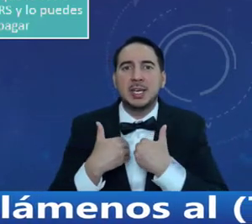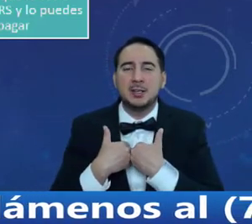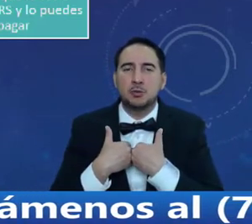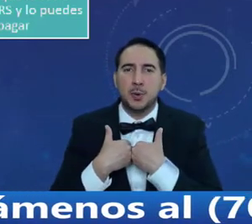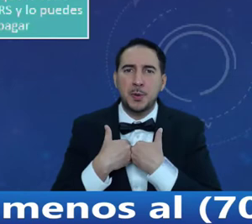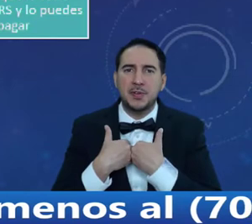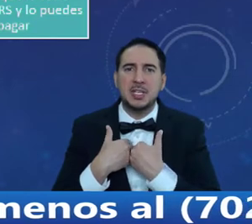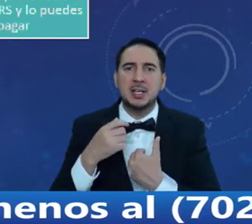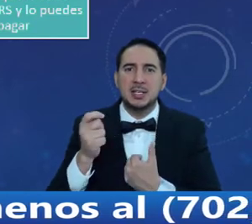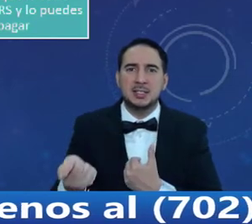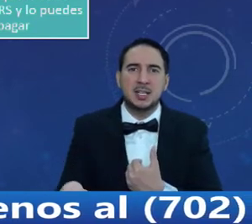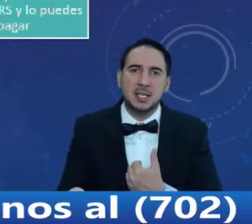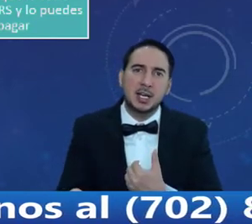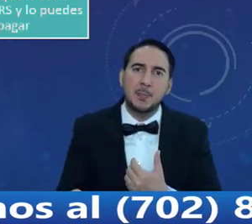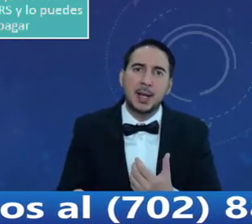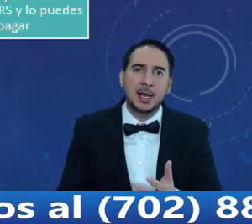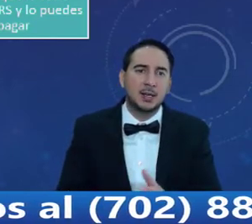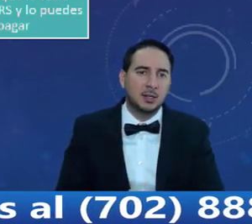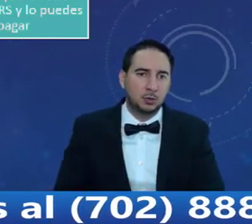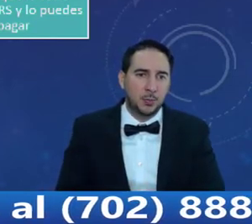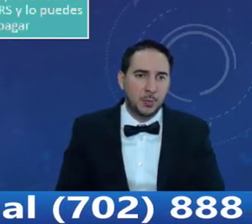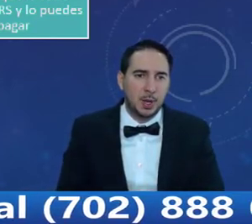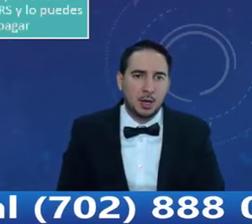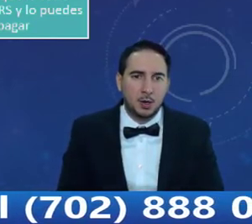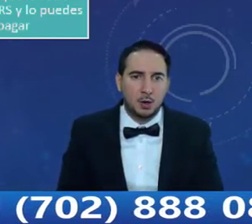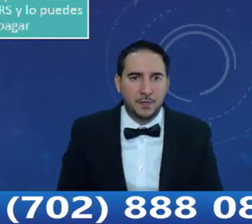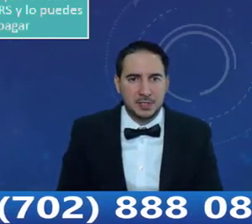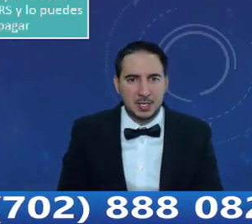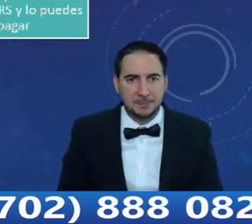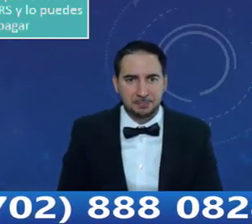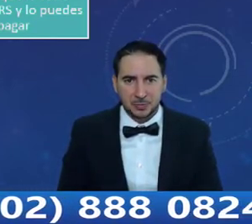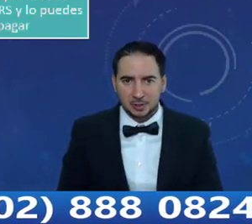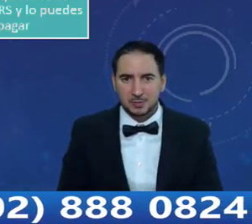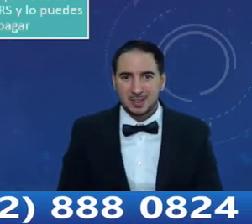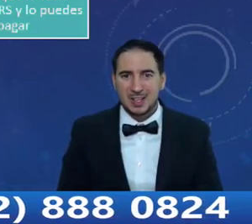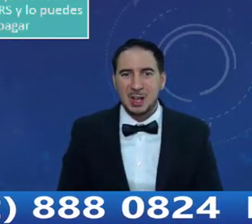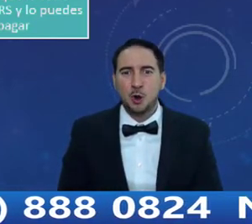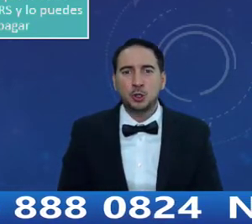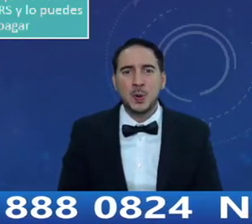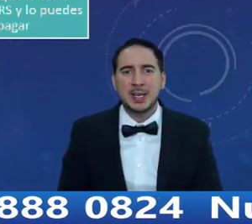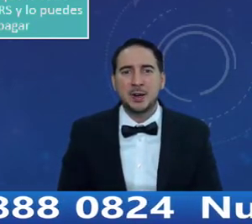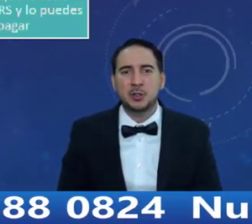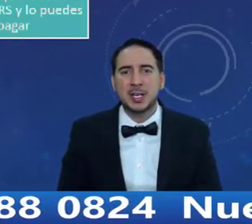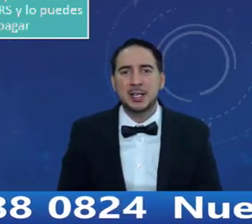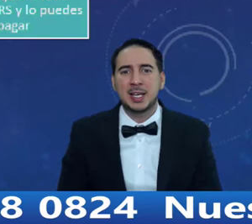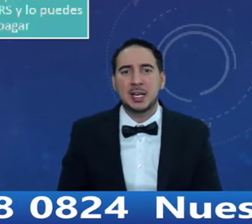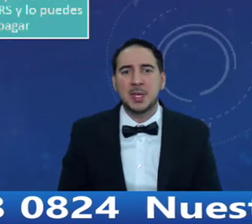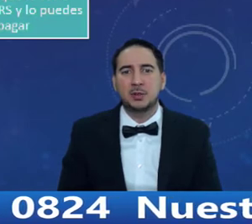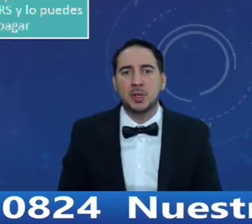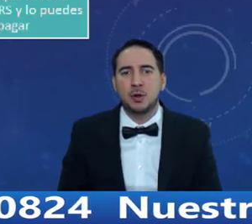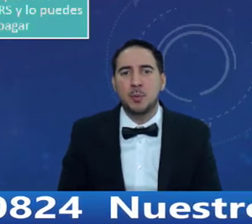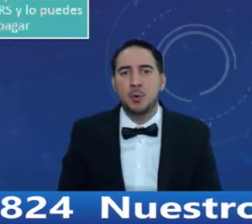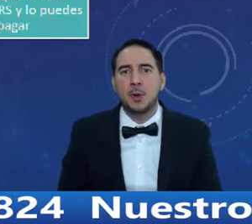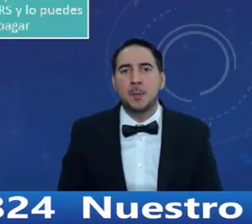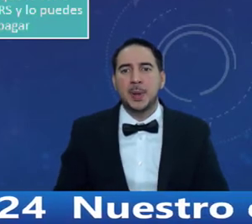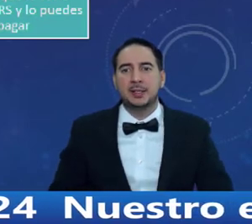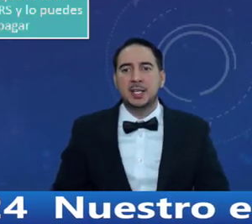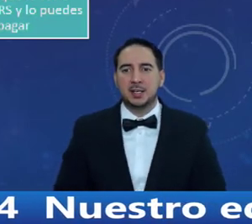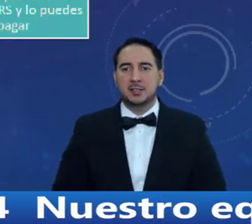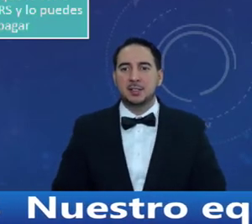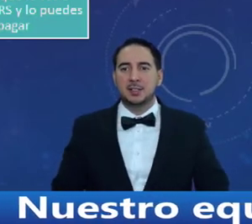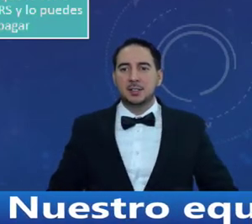Pero si usted quiere su propia oficina, sí tendrías que pagar tu propia oficina. Lo otro es que no tiene el requerimiento de cómo